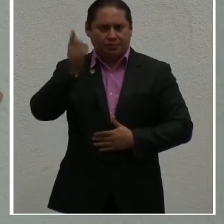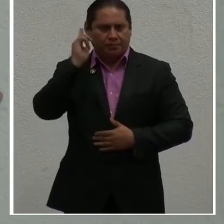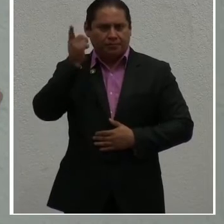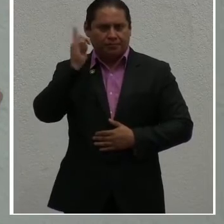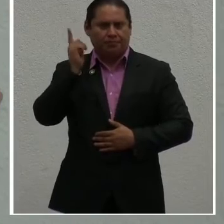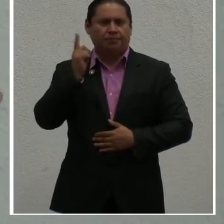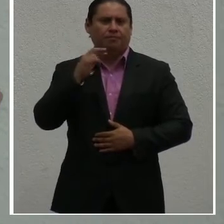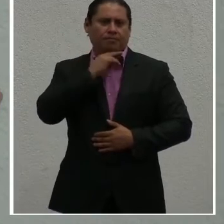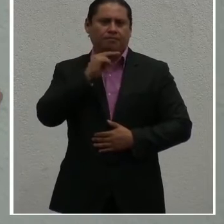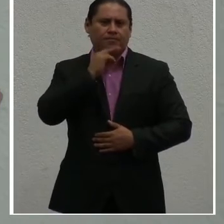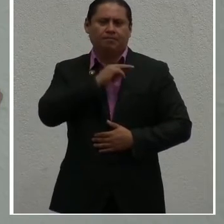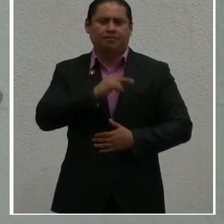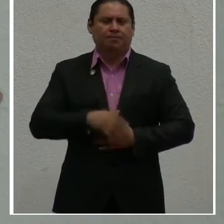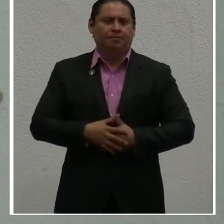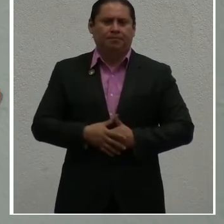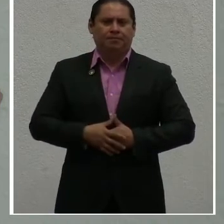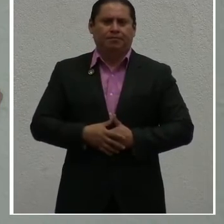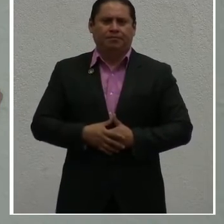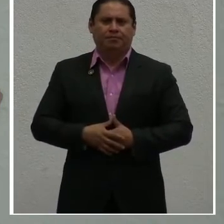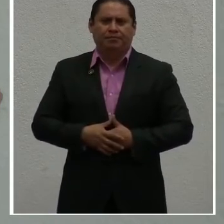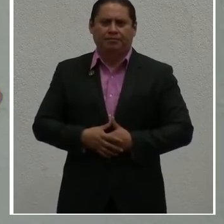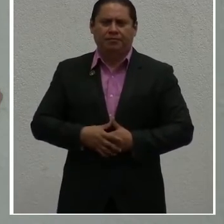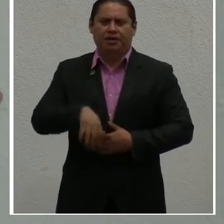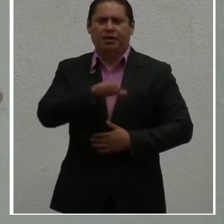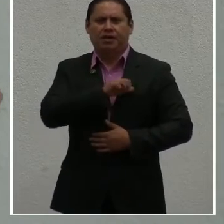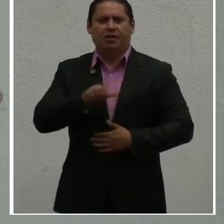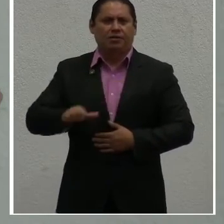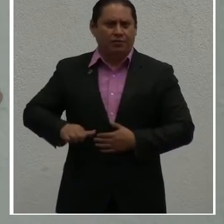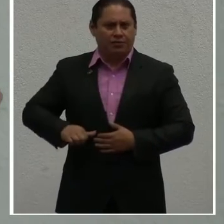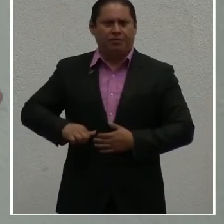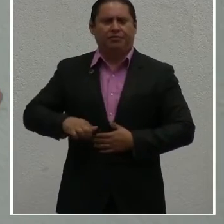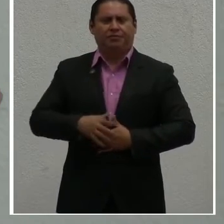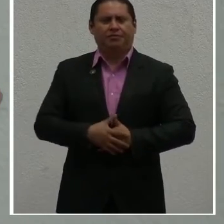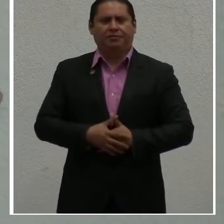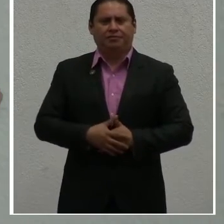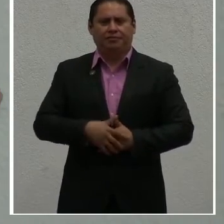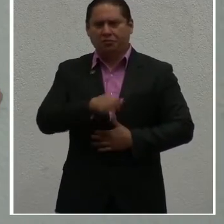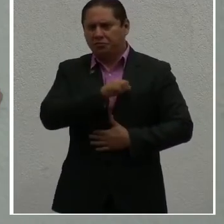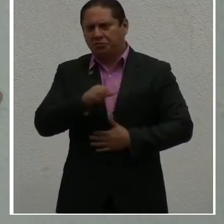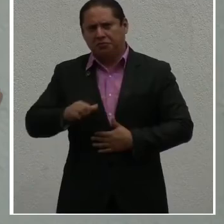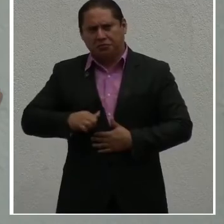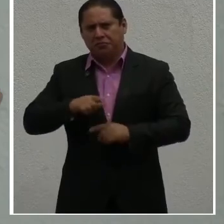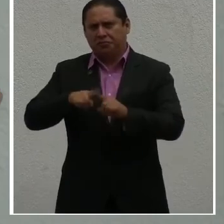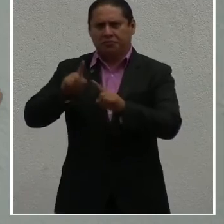pronto nuestros ayuntamientos